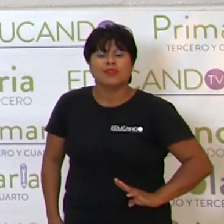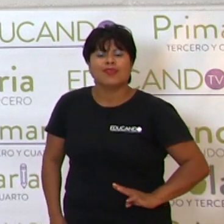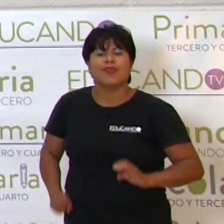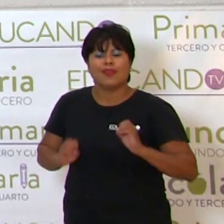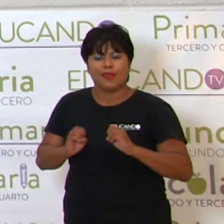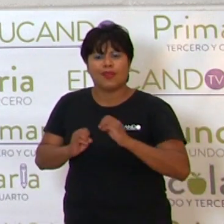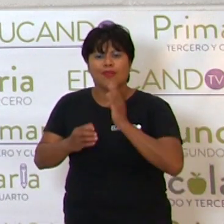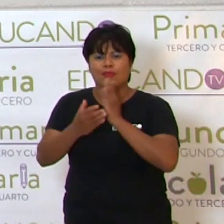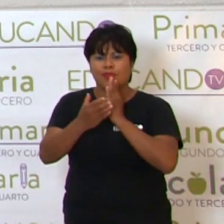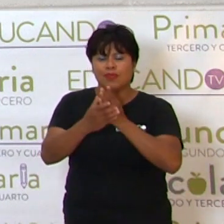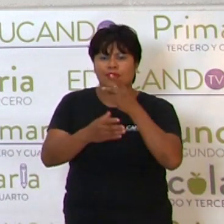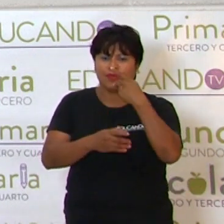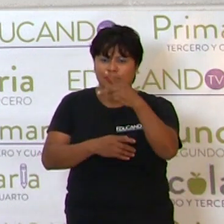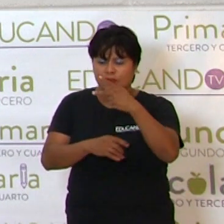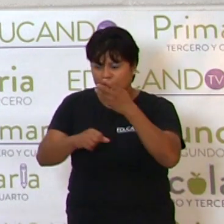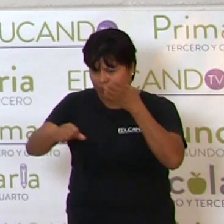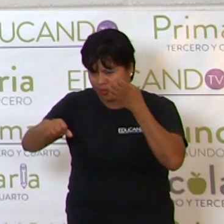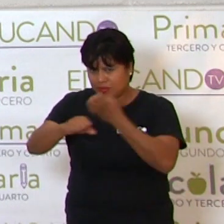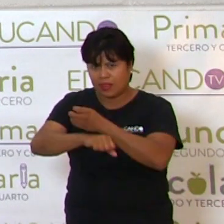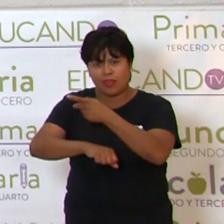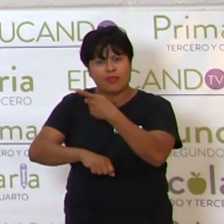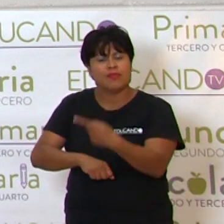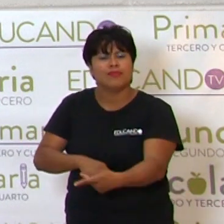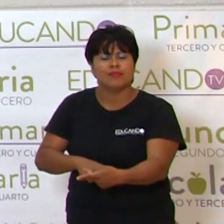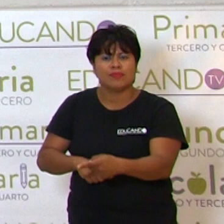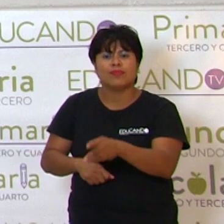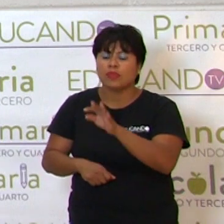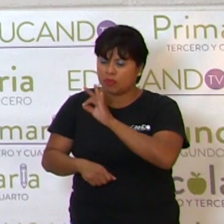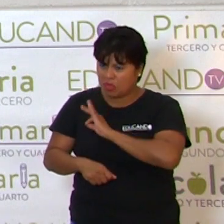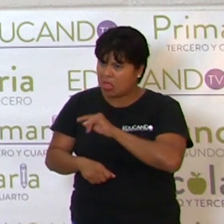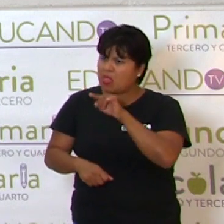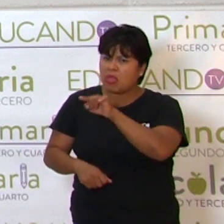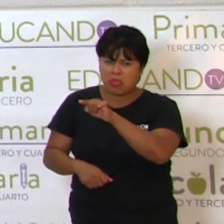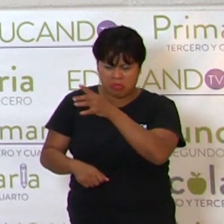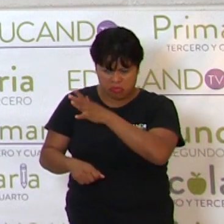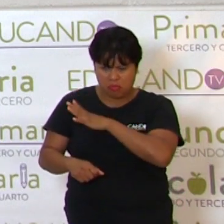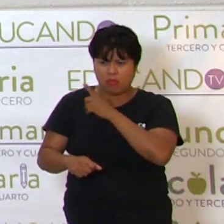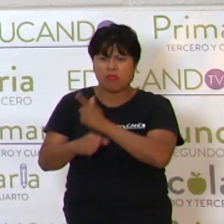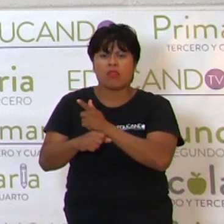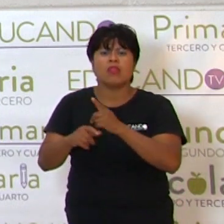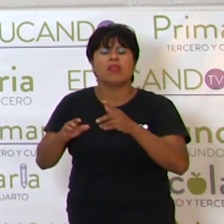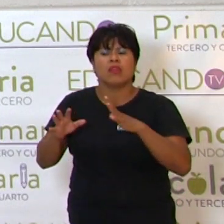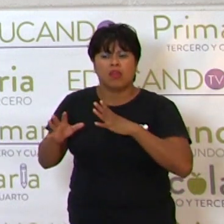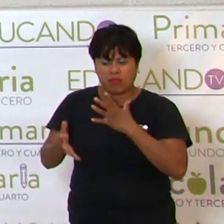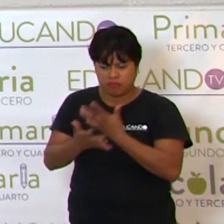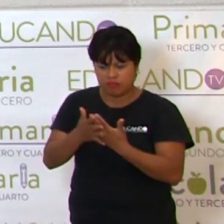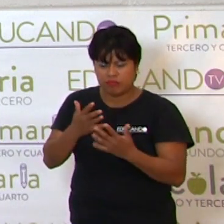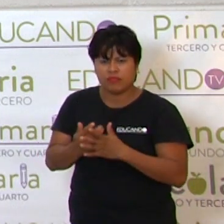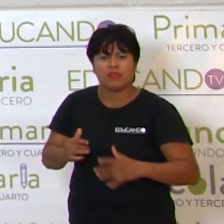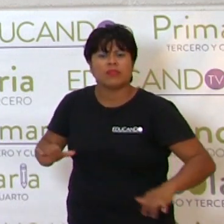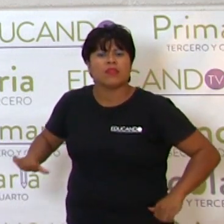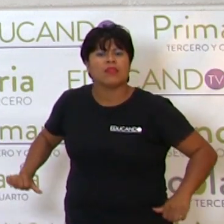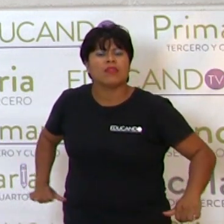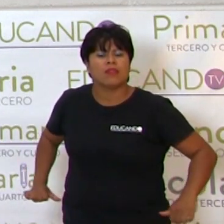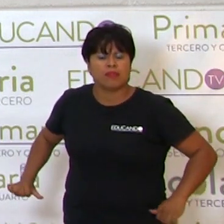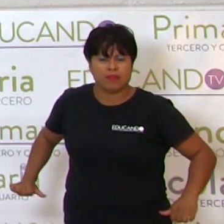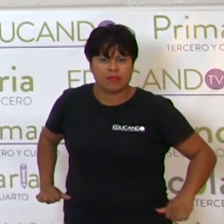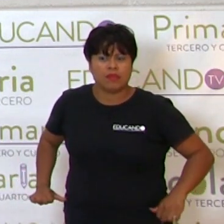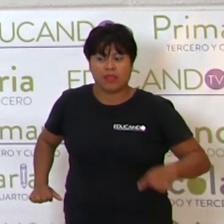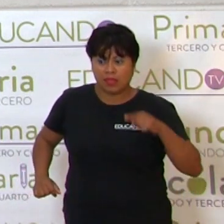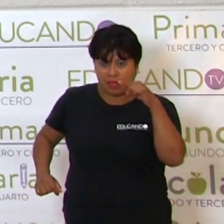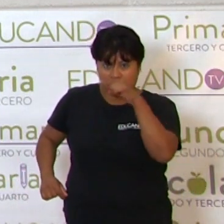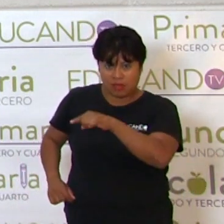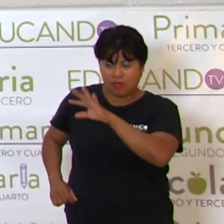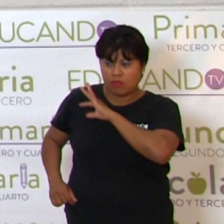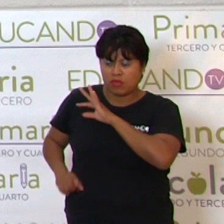o en la biblioteca de tu estado. Allí van a encontrar obras de teatro y de ahí van